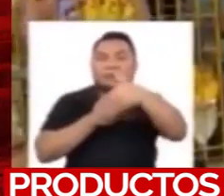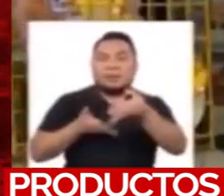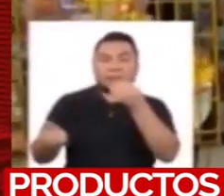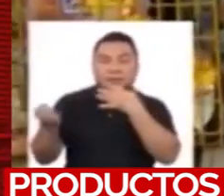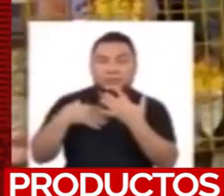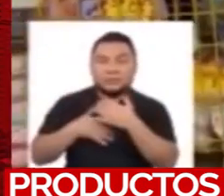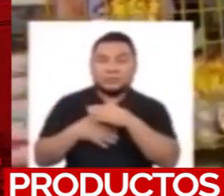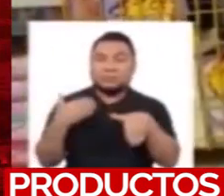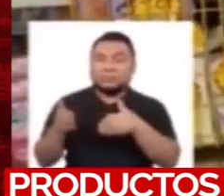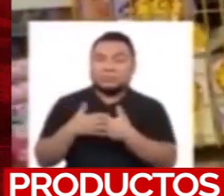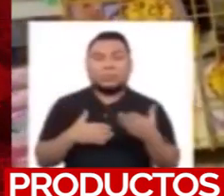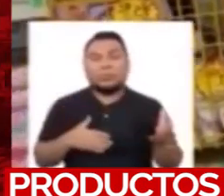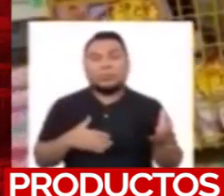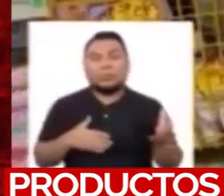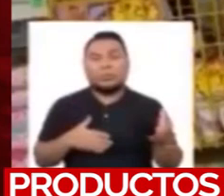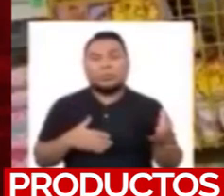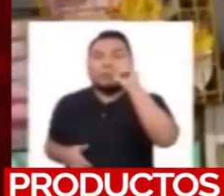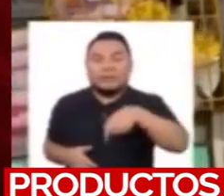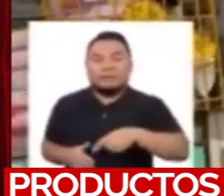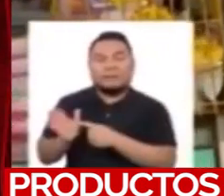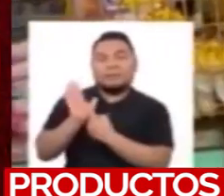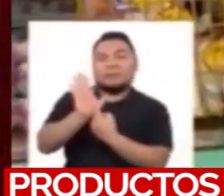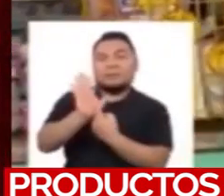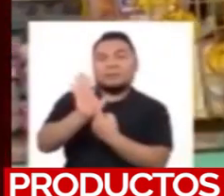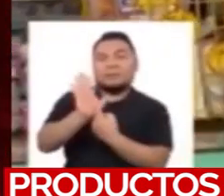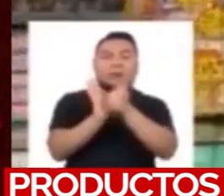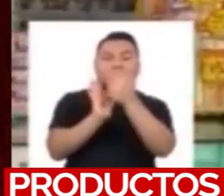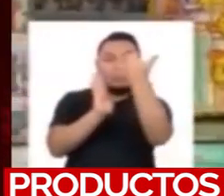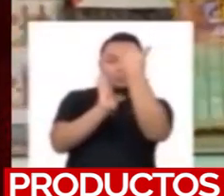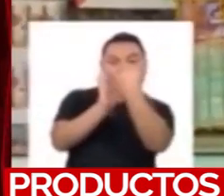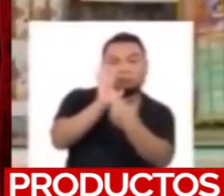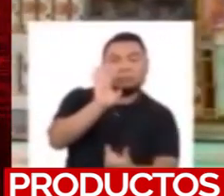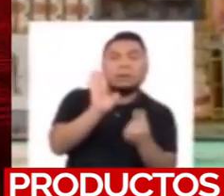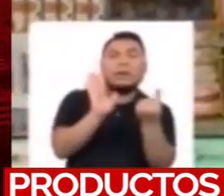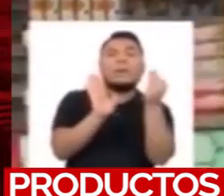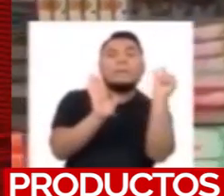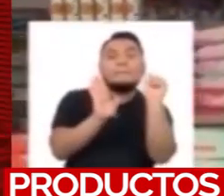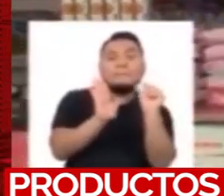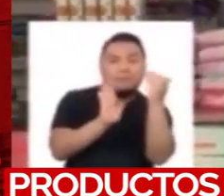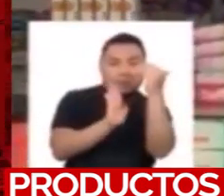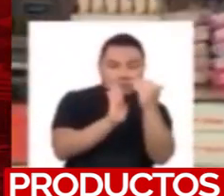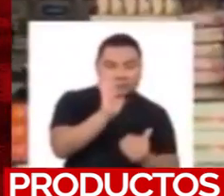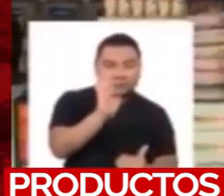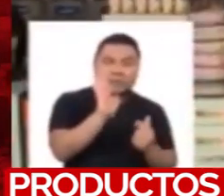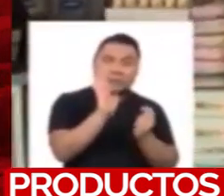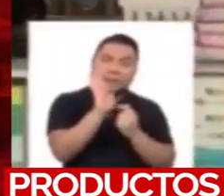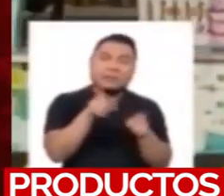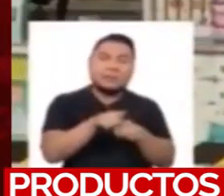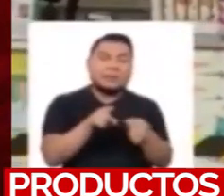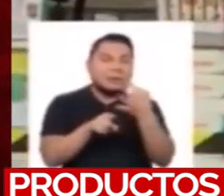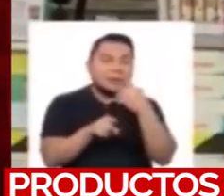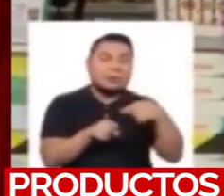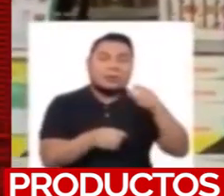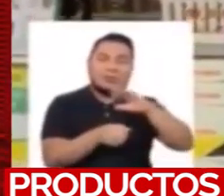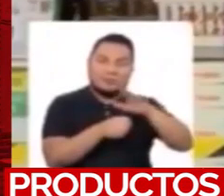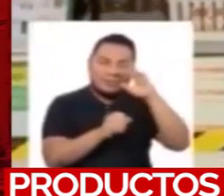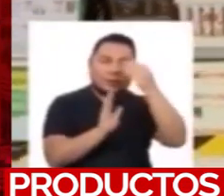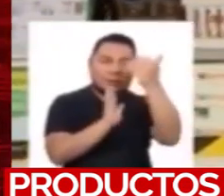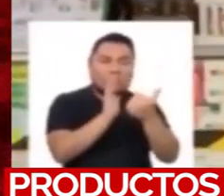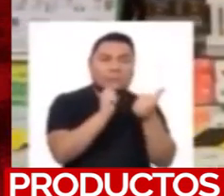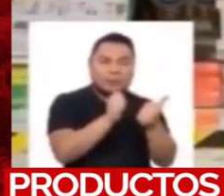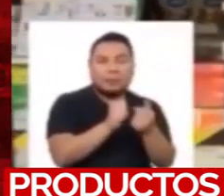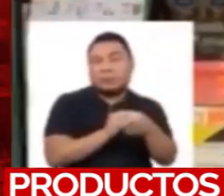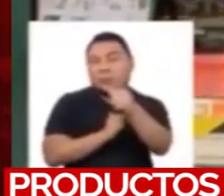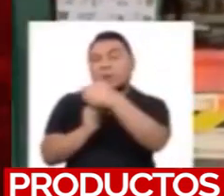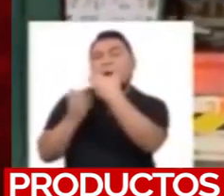comerciales farmacéuticos que exhiban una lista de precios y en esta lista de precios incluyan los productos genéricos. Ese es lo primero que